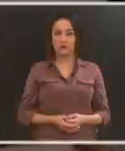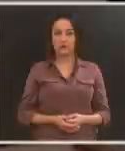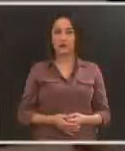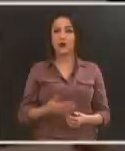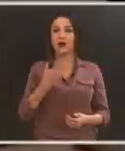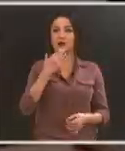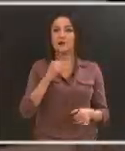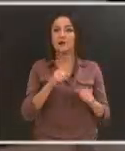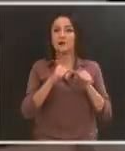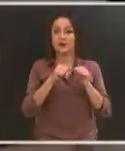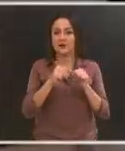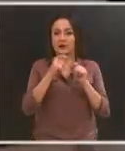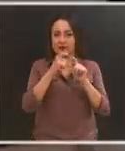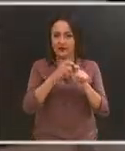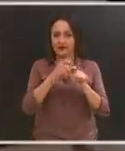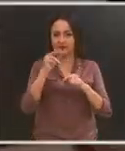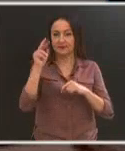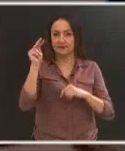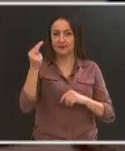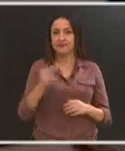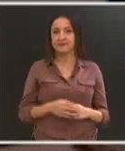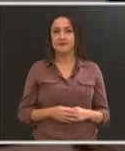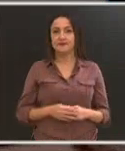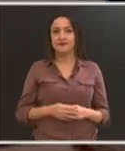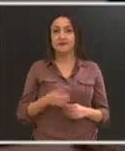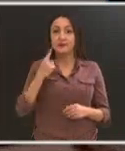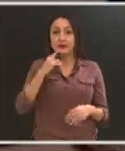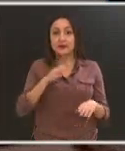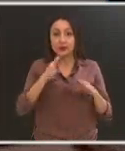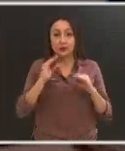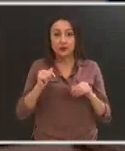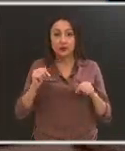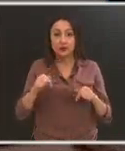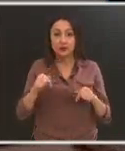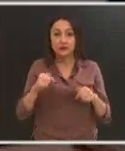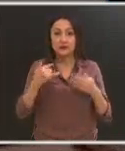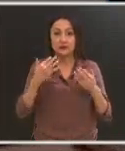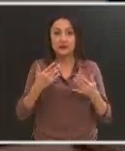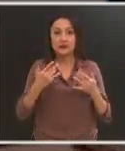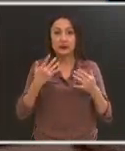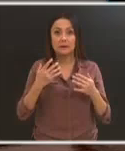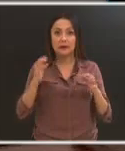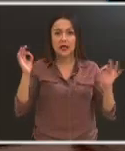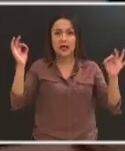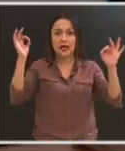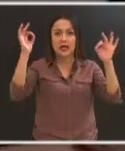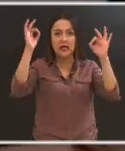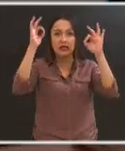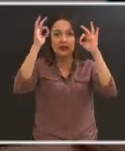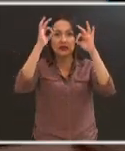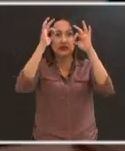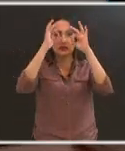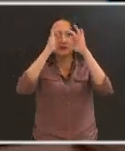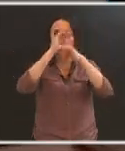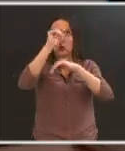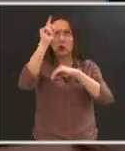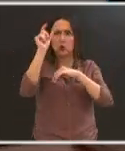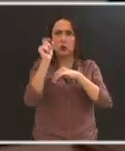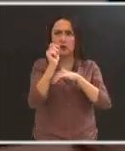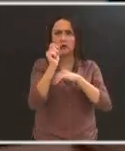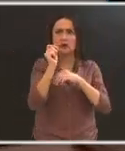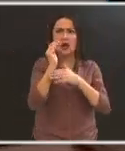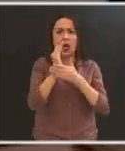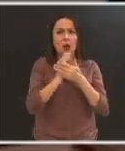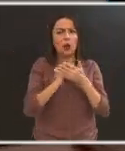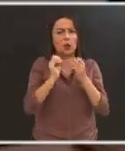Gracias por continuar con Extra Noticias. Para esta noche se espera un eclipse parcial de luna, un fenómeno que